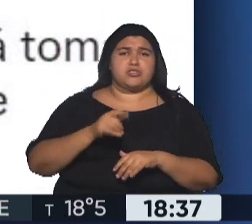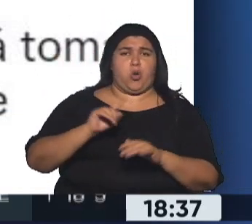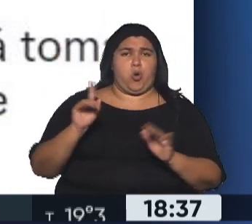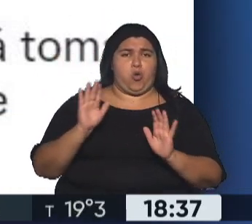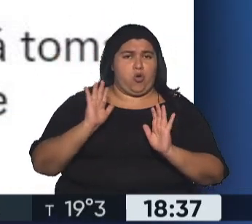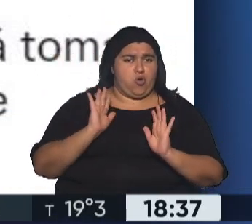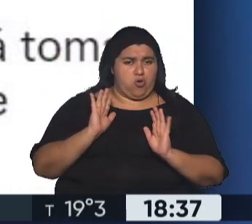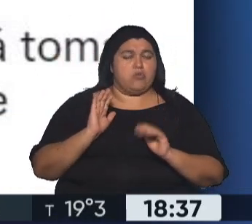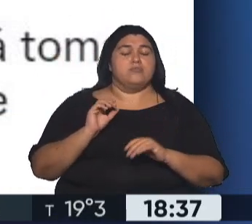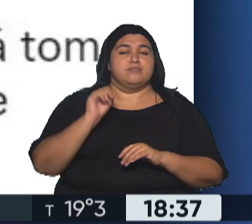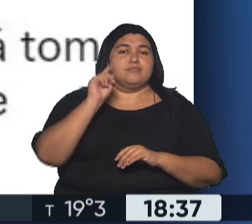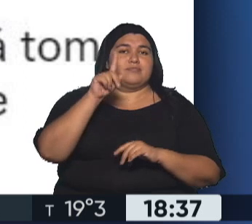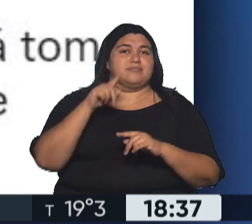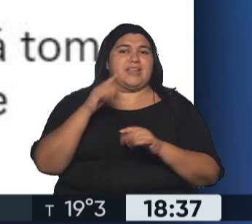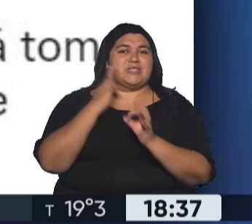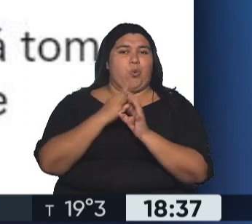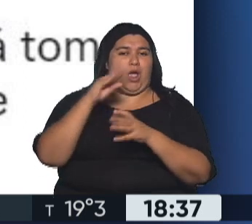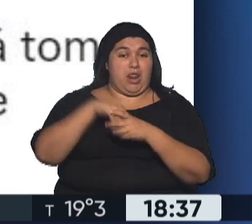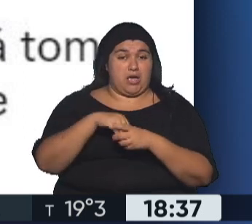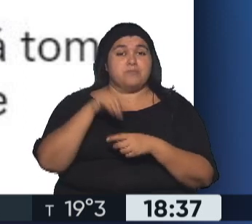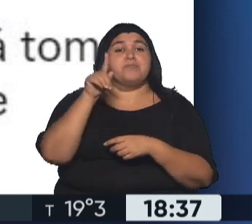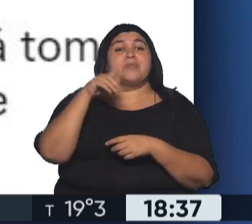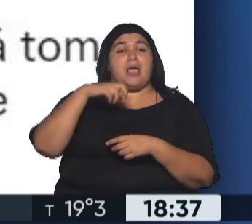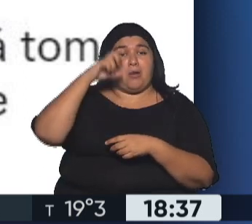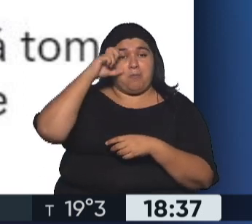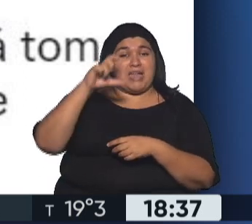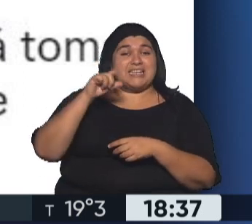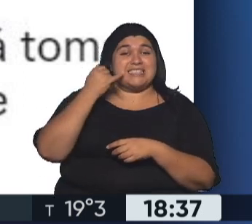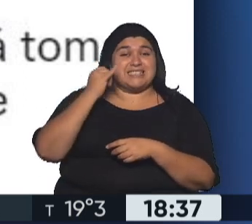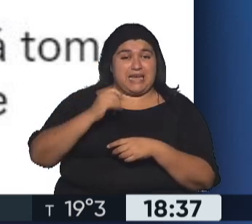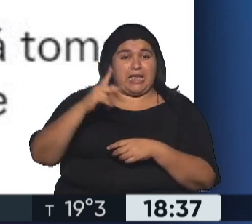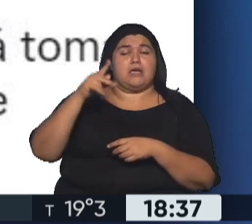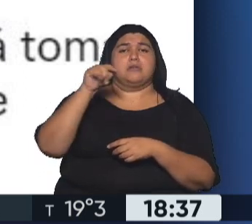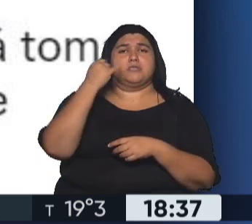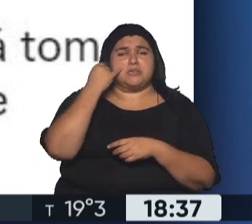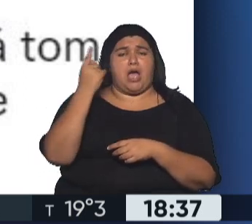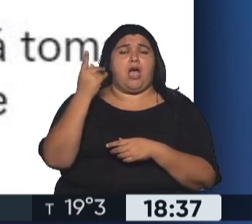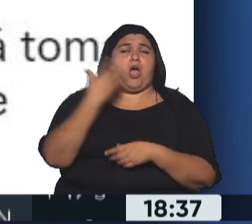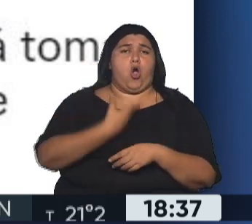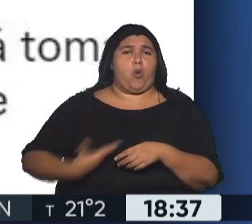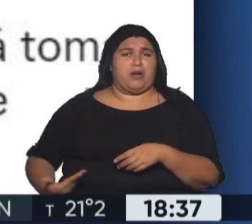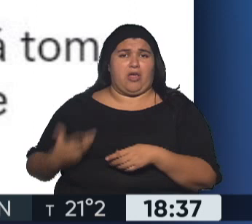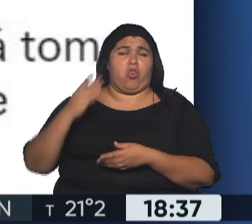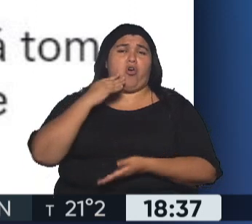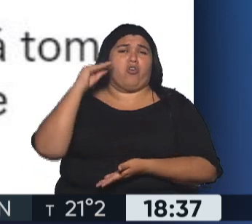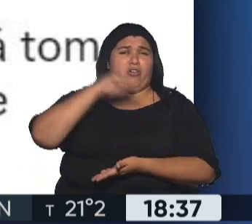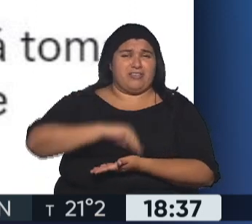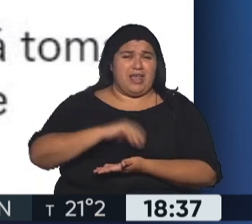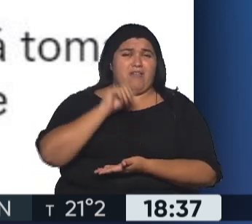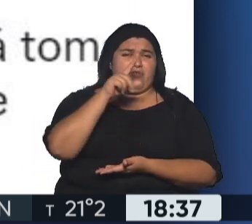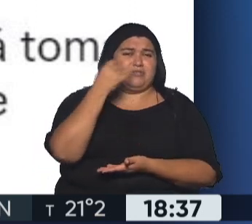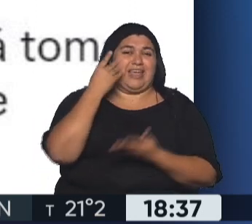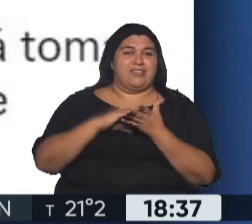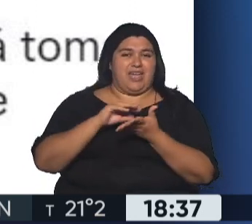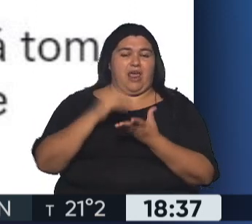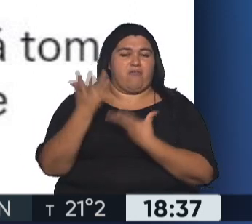barbijo en las escuelas. Perczyk acordó hoy también con el gobernador de Tierra del Fuego, Gustavo Melella, que desde el lunes será optativo el